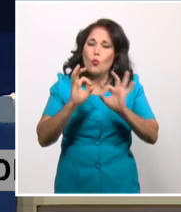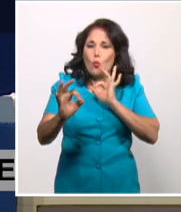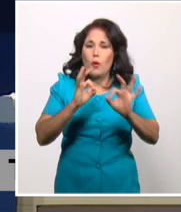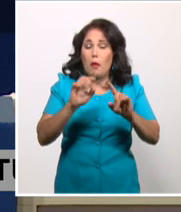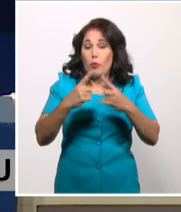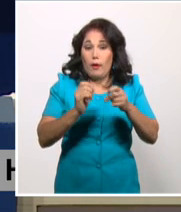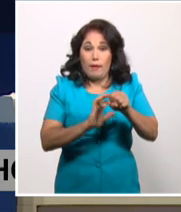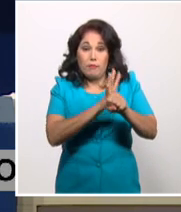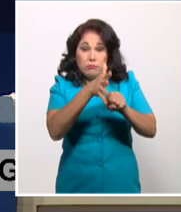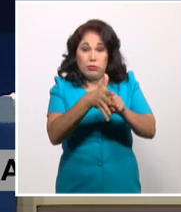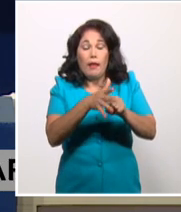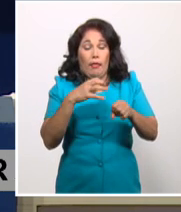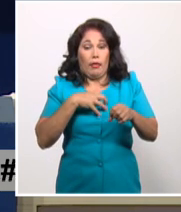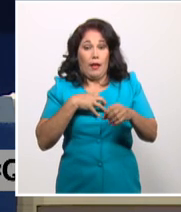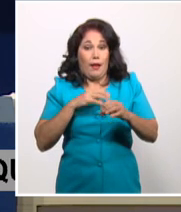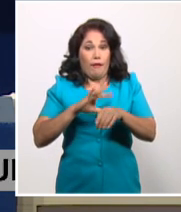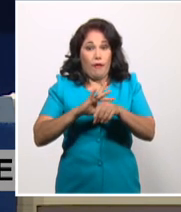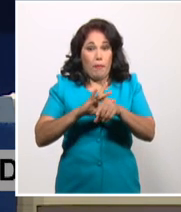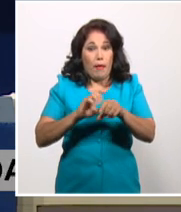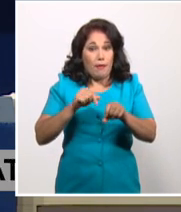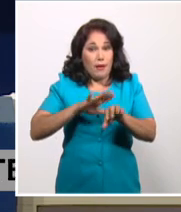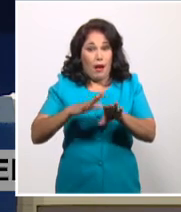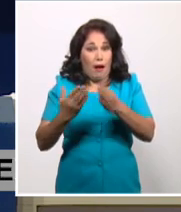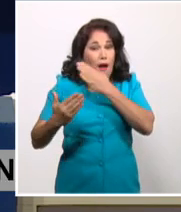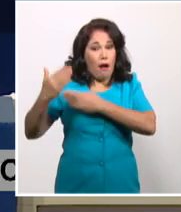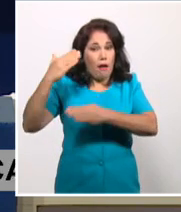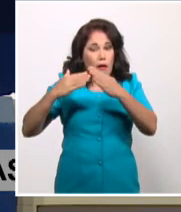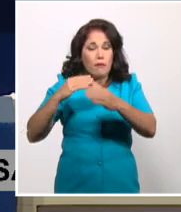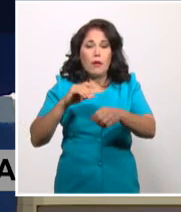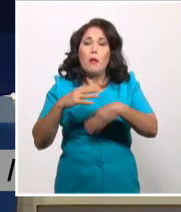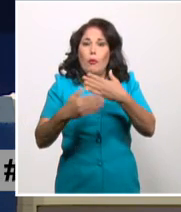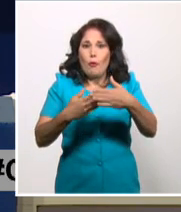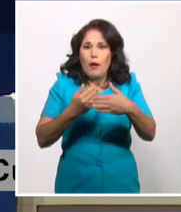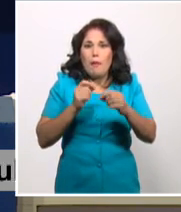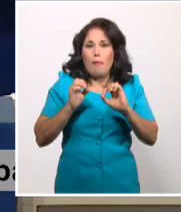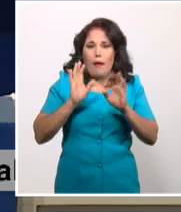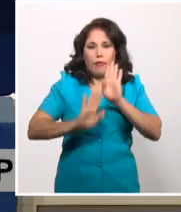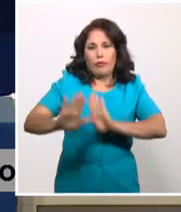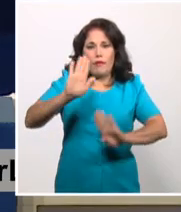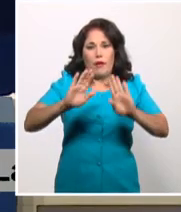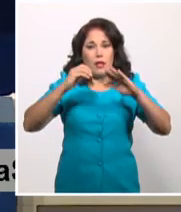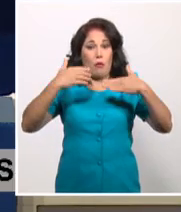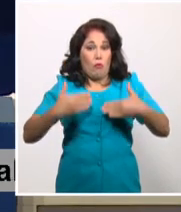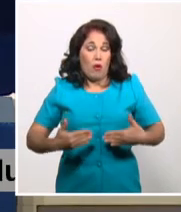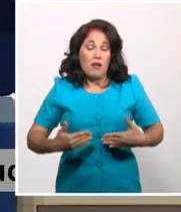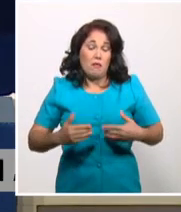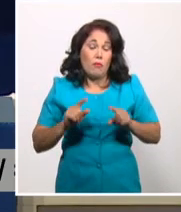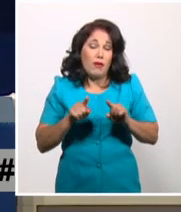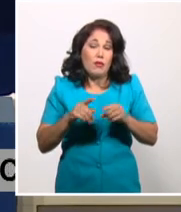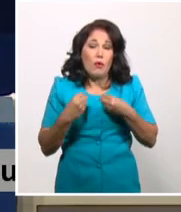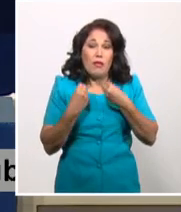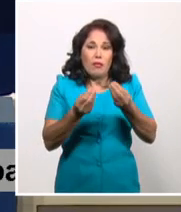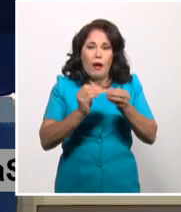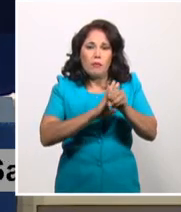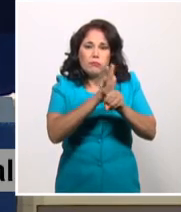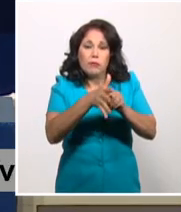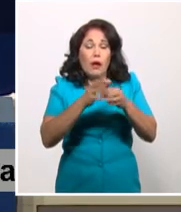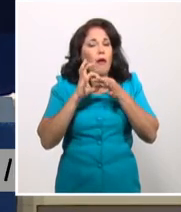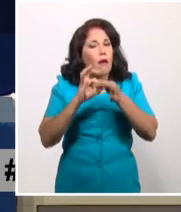virus SARS-CoV-2, y pues indiscutiblemente las defensas son menores y conllevan a que en un